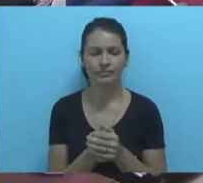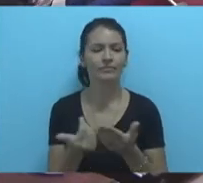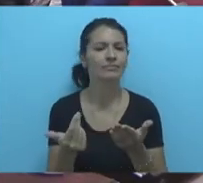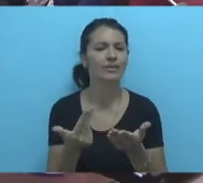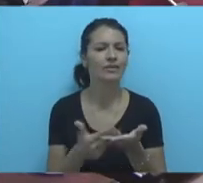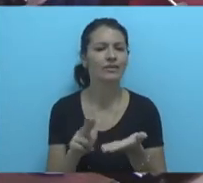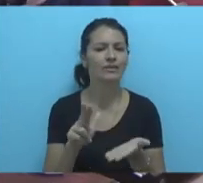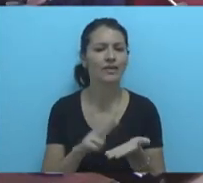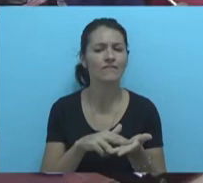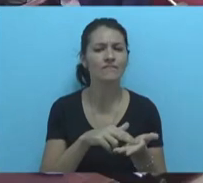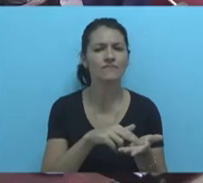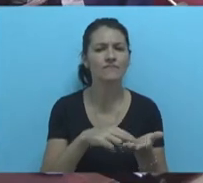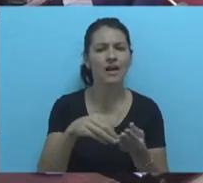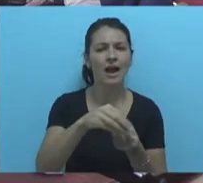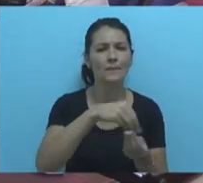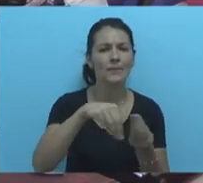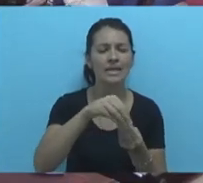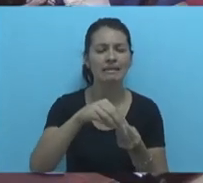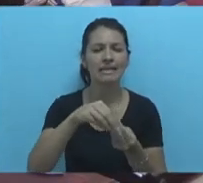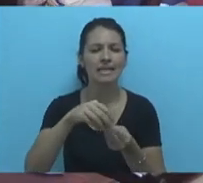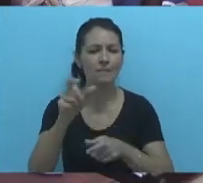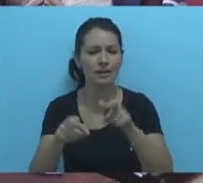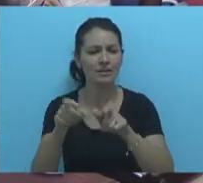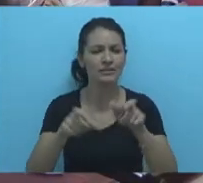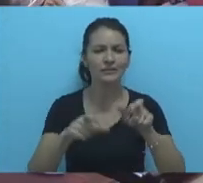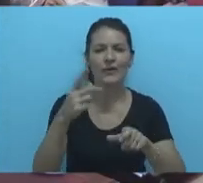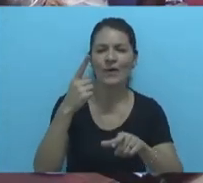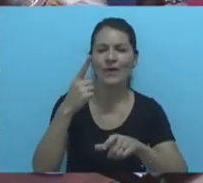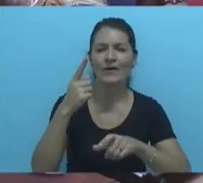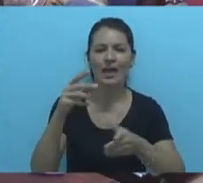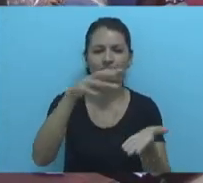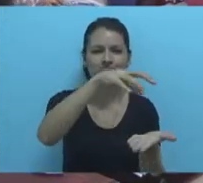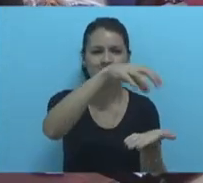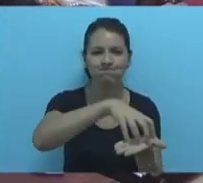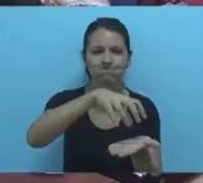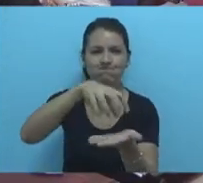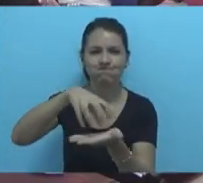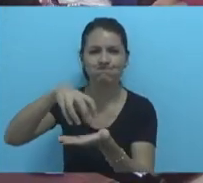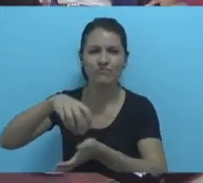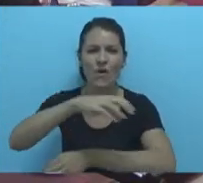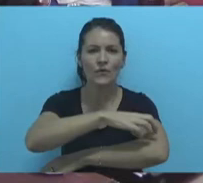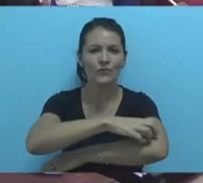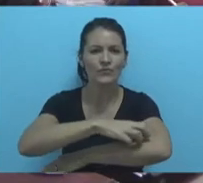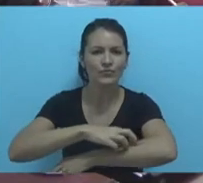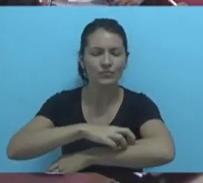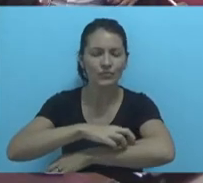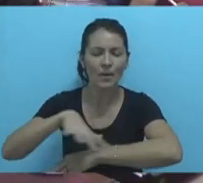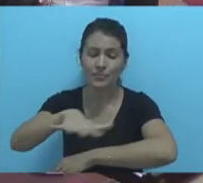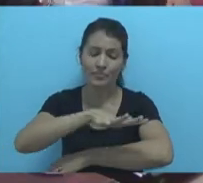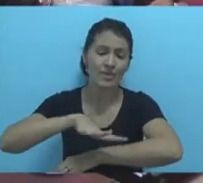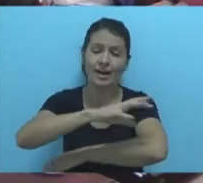familias y los habitantes de los barrios populares en nuestra provincia. Bueno, en primer lugar,